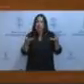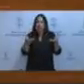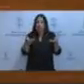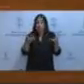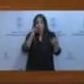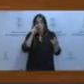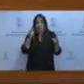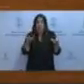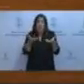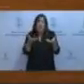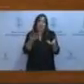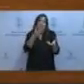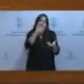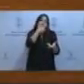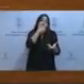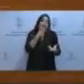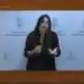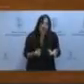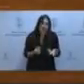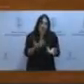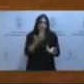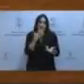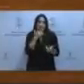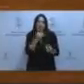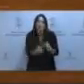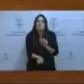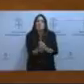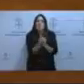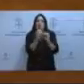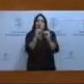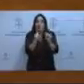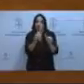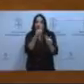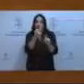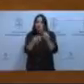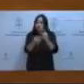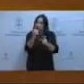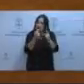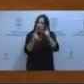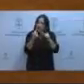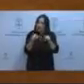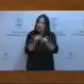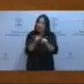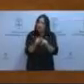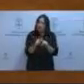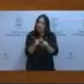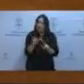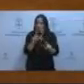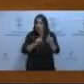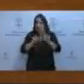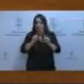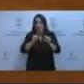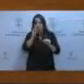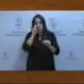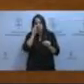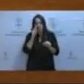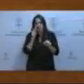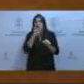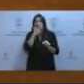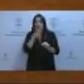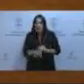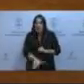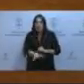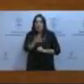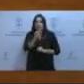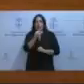fácil de tener de barómetro cuando algo empieza a surgir. Hay determinadas cosas que son más ramas del turismo, por ejemplo, hacer hoteles, parece fácil de entender, que lleva más tiempo,